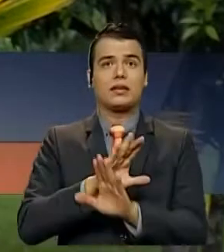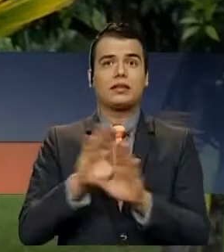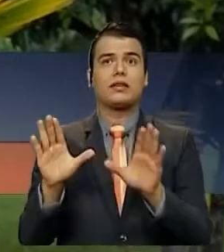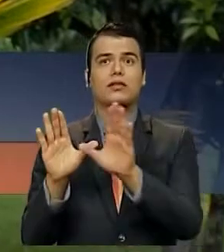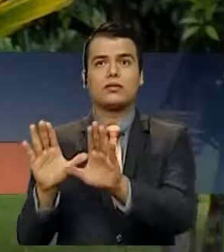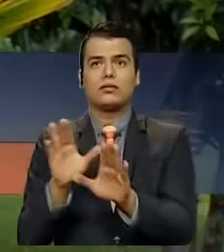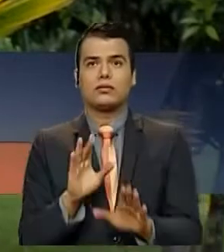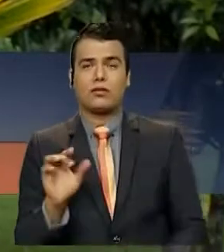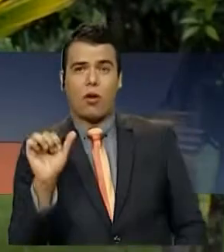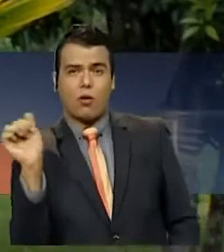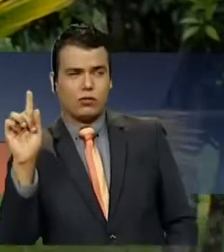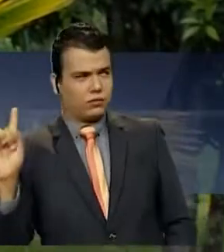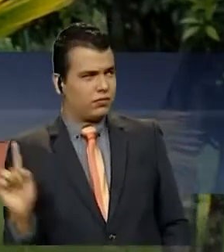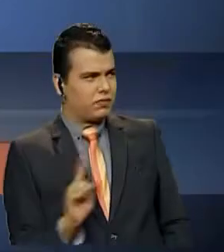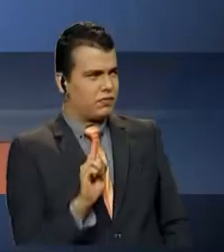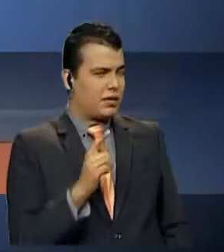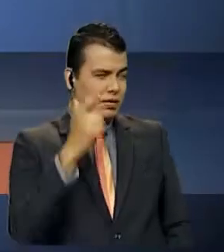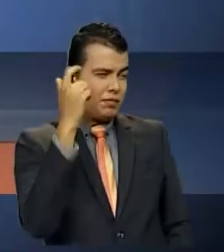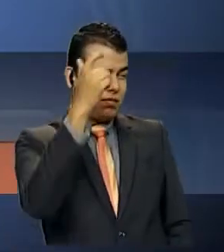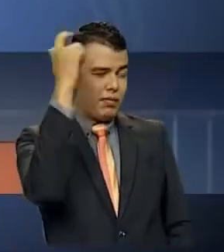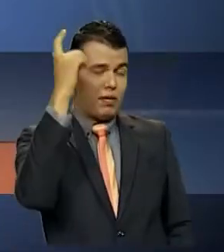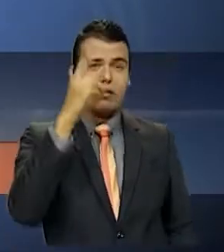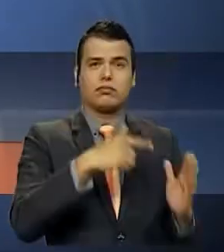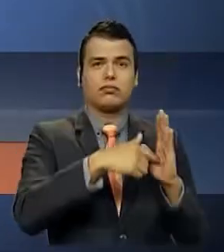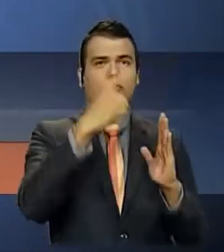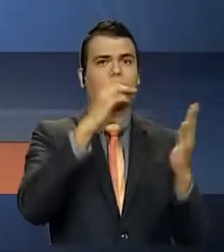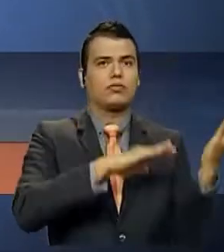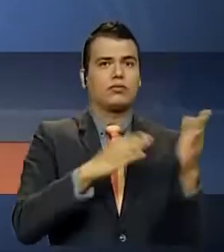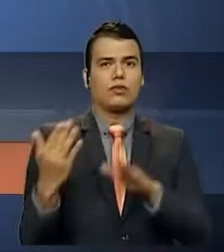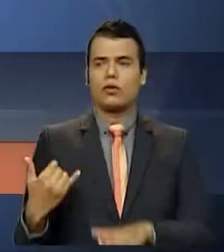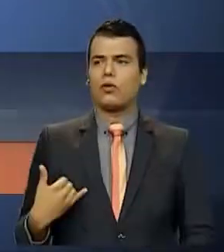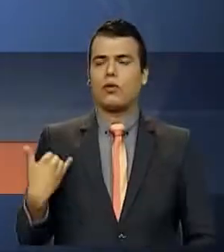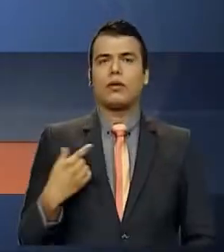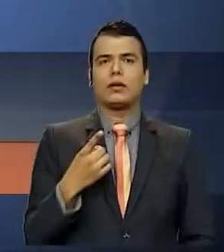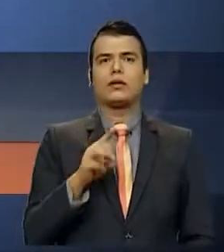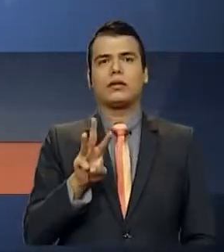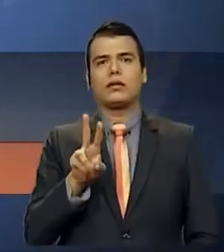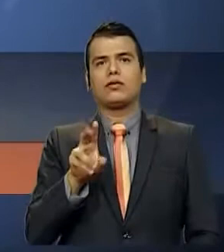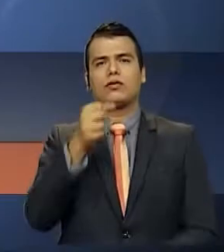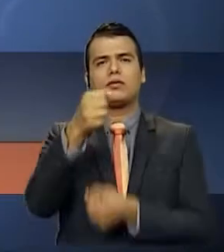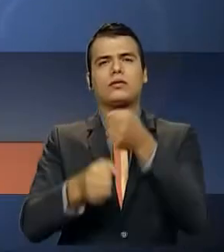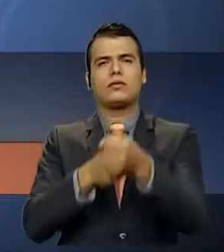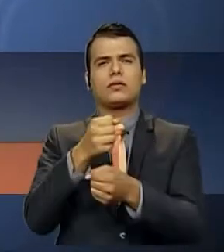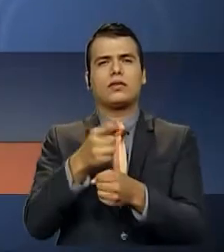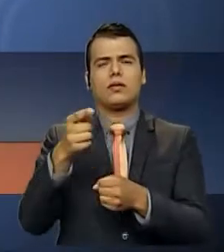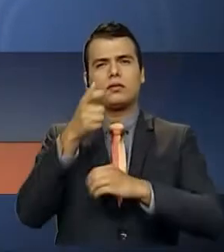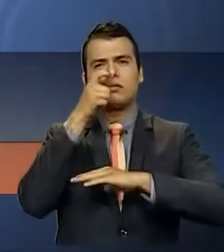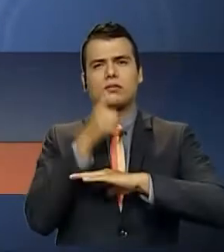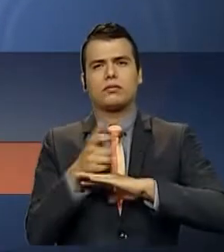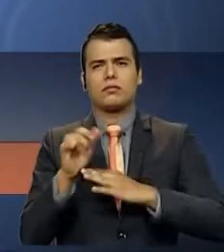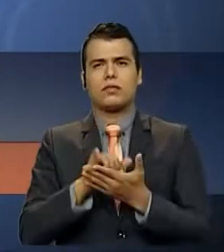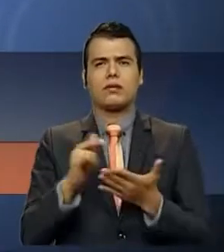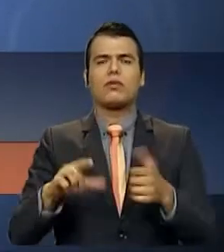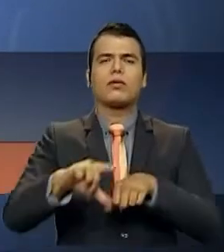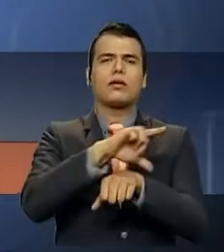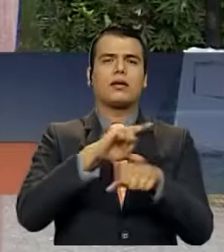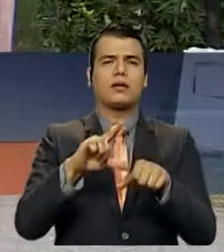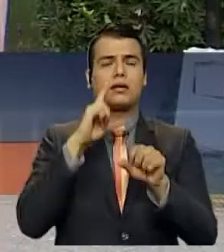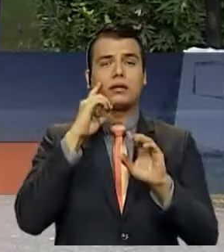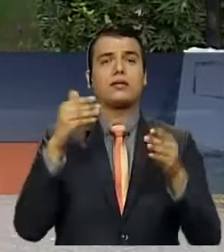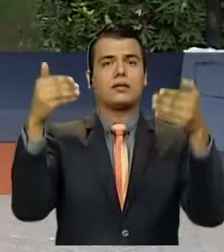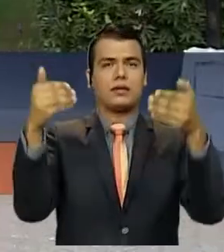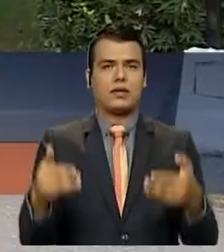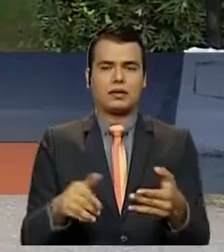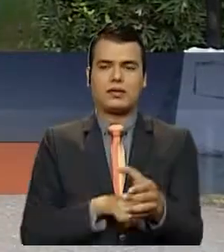es causado está este gran fallecimiento el joven de 32 años se desempeñaba como supervisor de la liga de discapacidad en